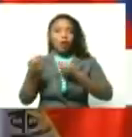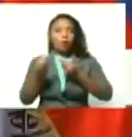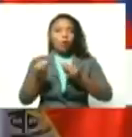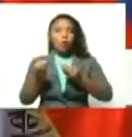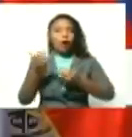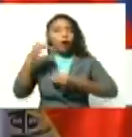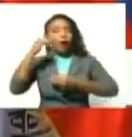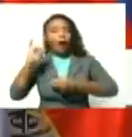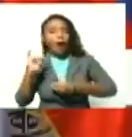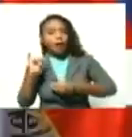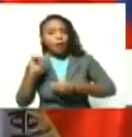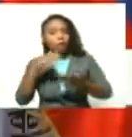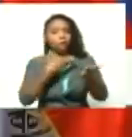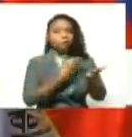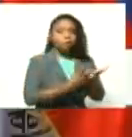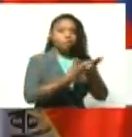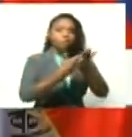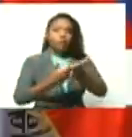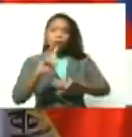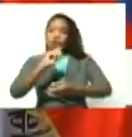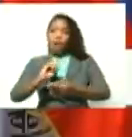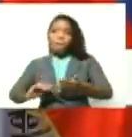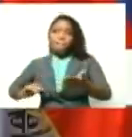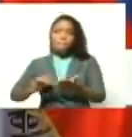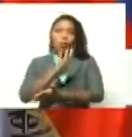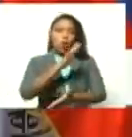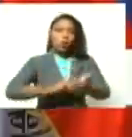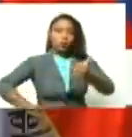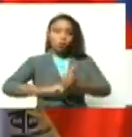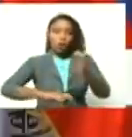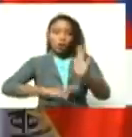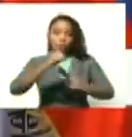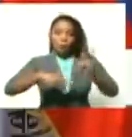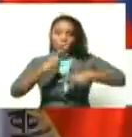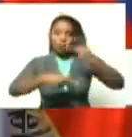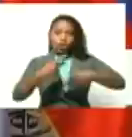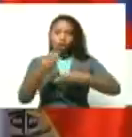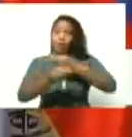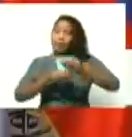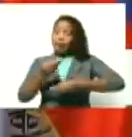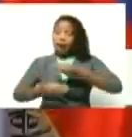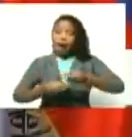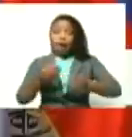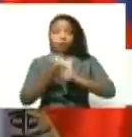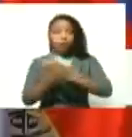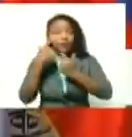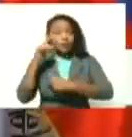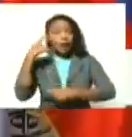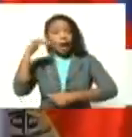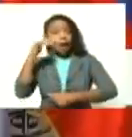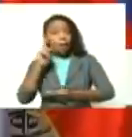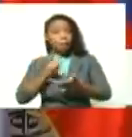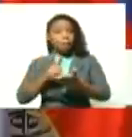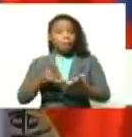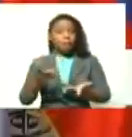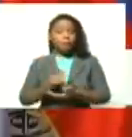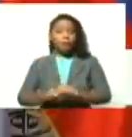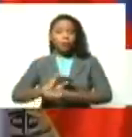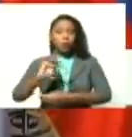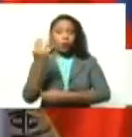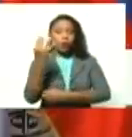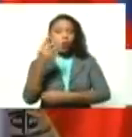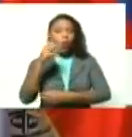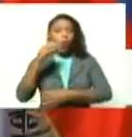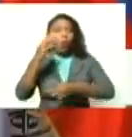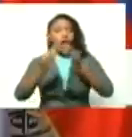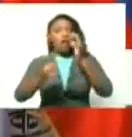habiendo sido presentado no impulsa el desarrollo del proceso a objeto de que sea emitida la sentencia correspondiente. Cuarto, cuando